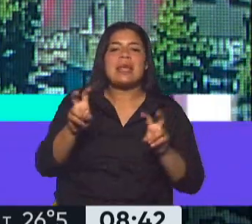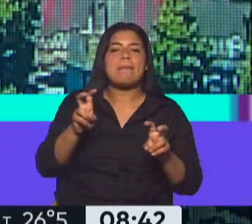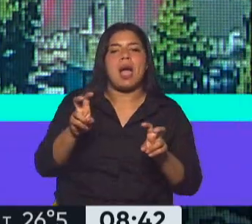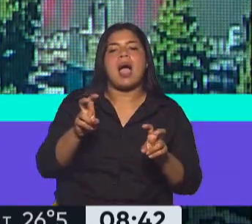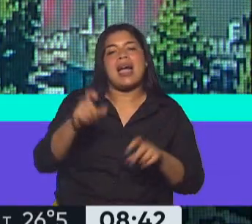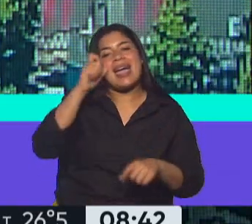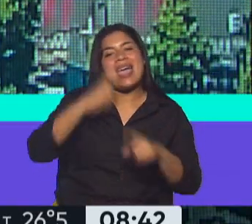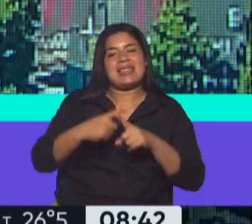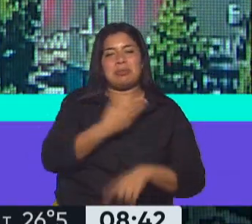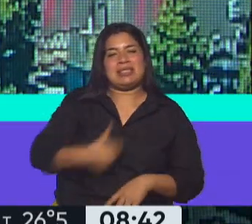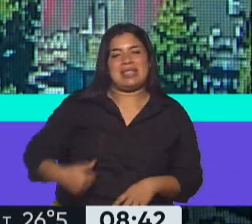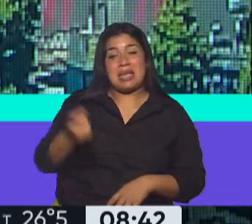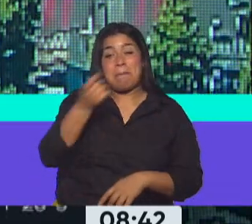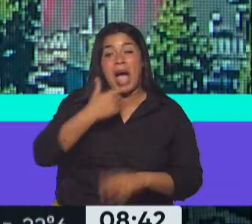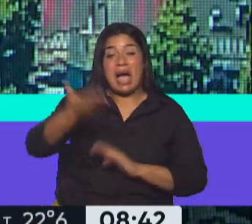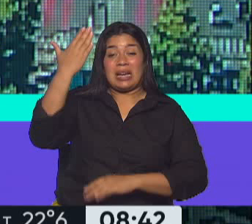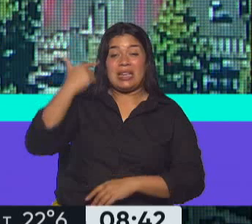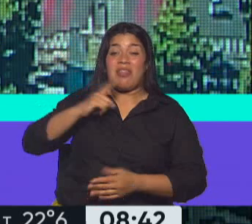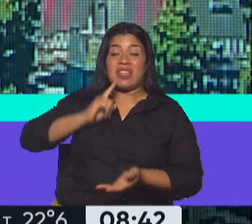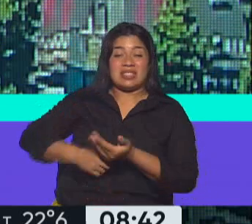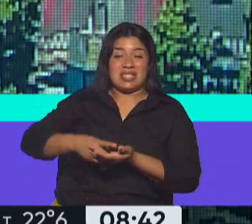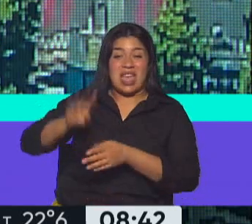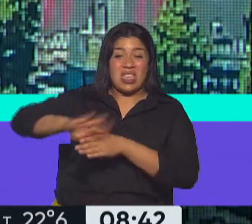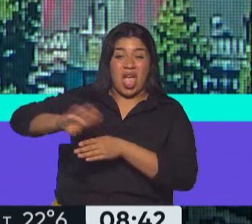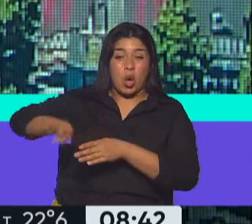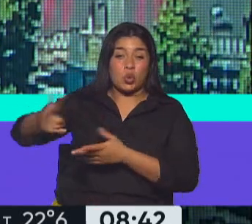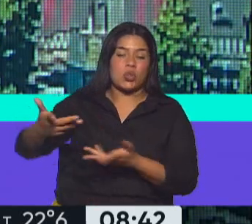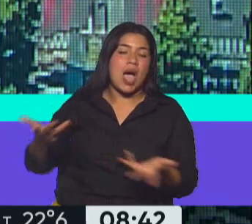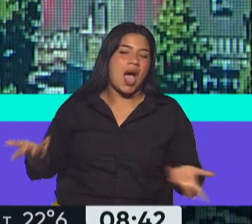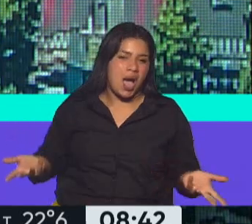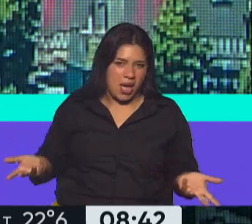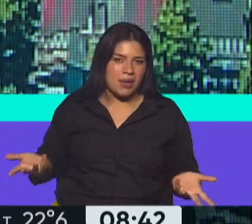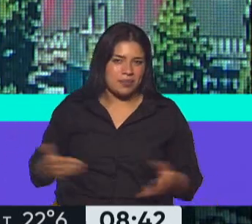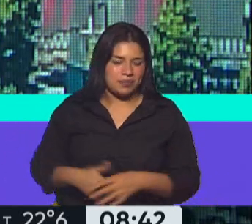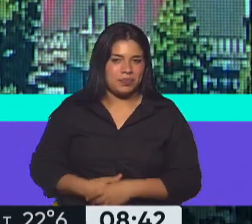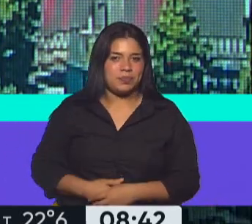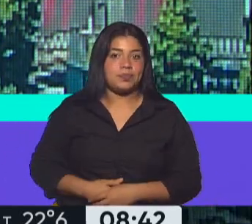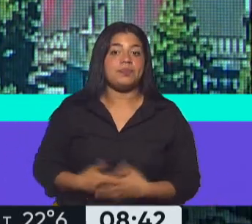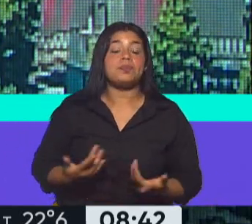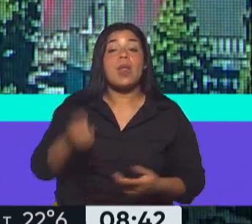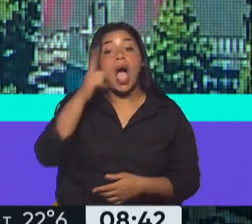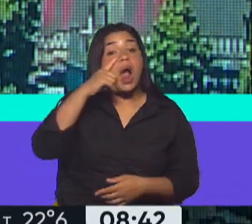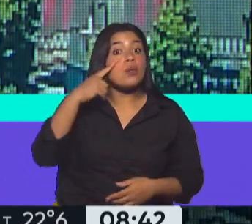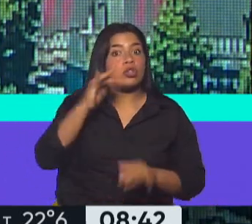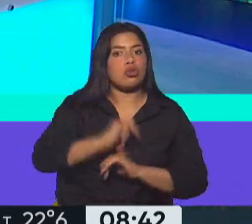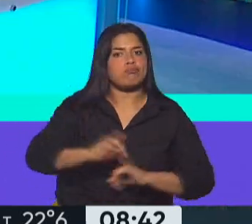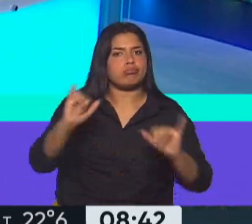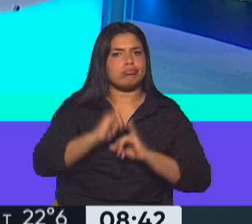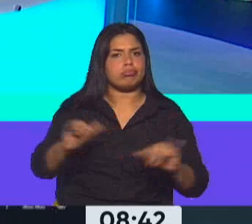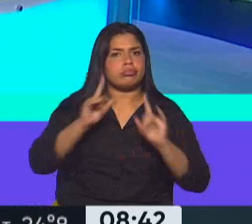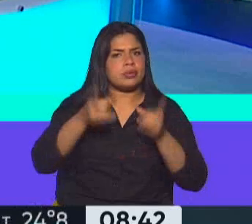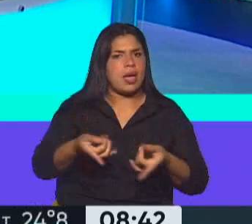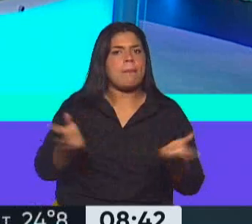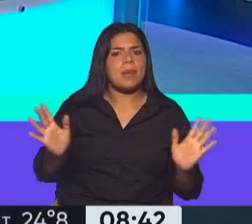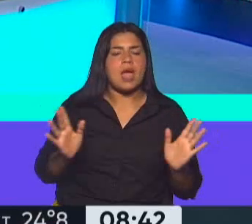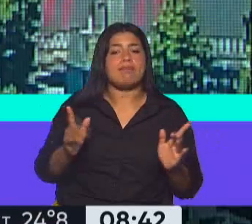gestión del expresidente Mauricio Macri en el último tramo de precisamente su gobierno. Habló el presidente Alberto Fernández también a